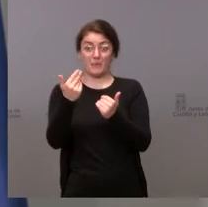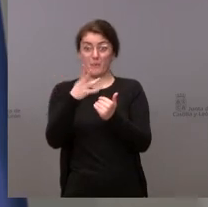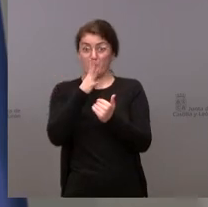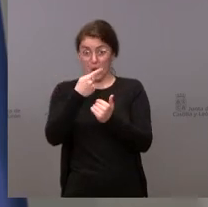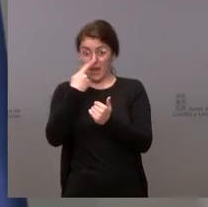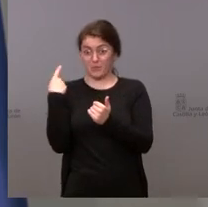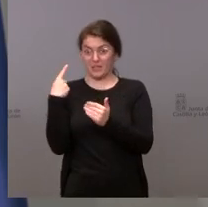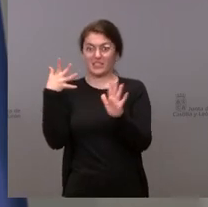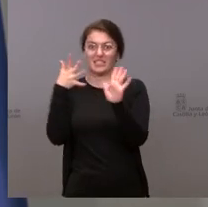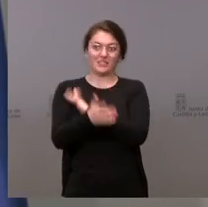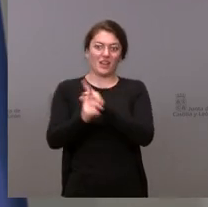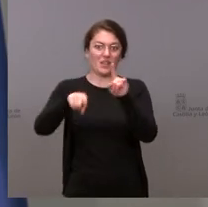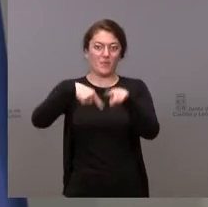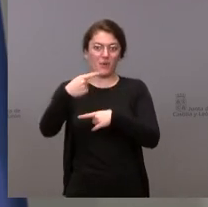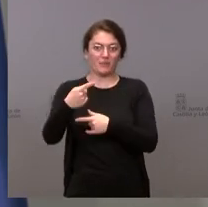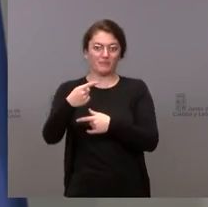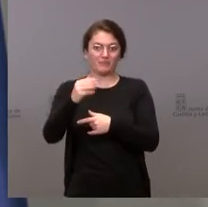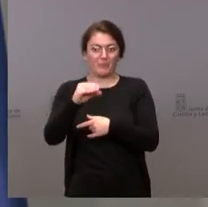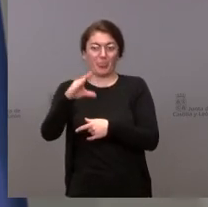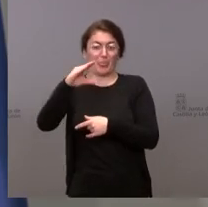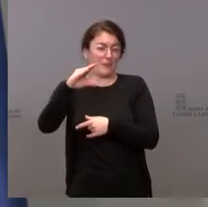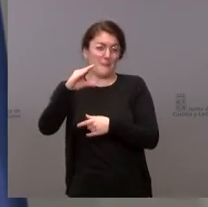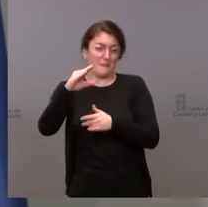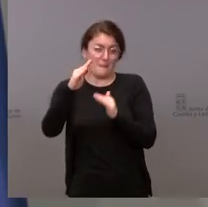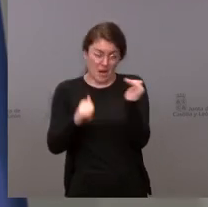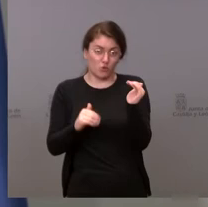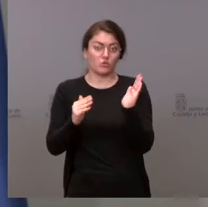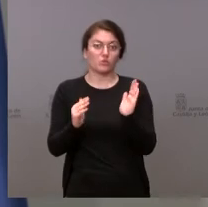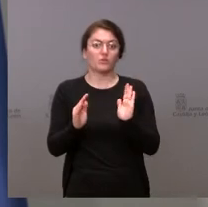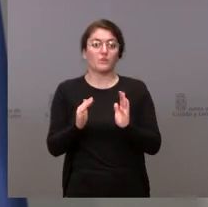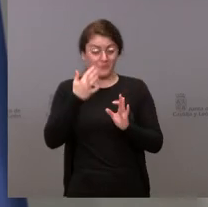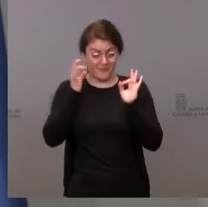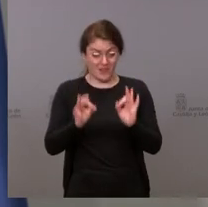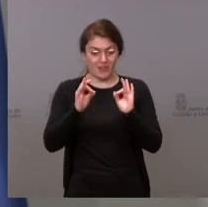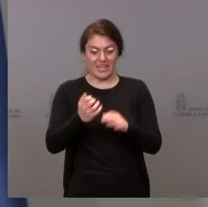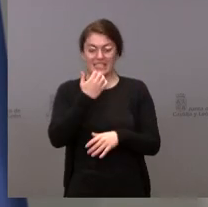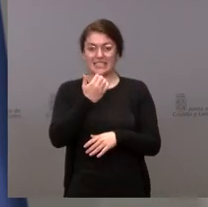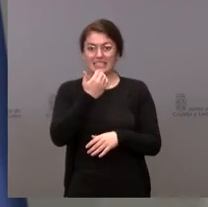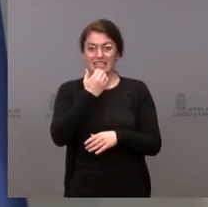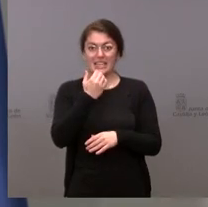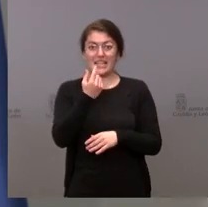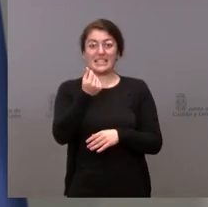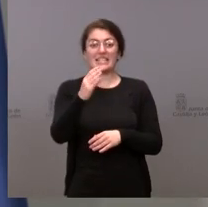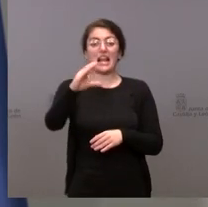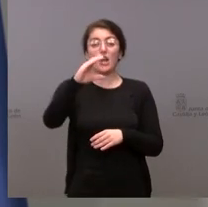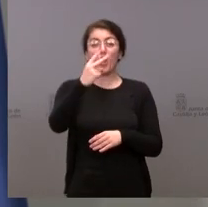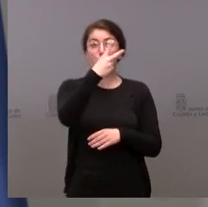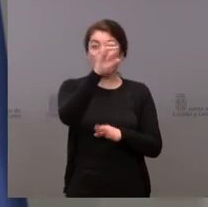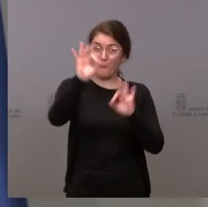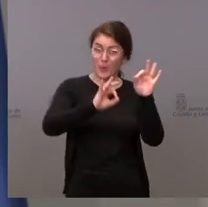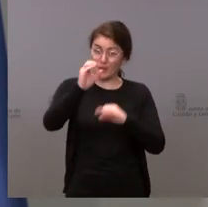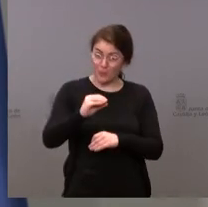retributiva inferior no obstante lo cual es verdad que aunque un incremento salarial del 2% pueda parecer